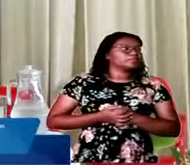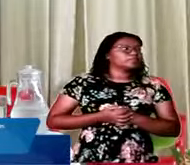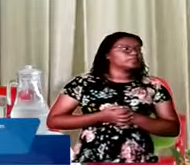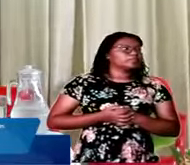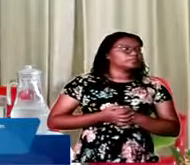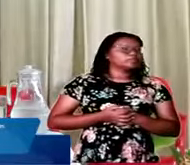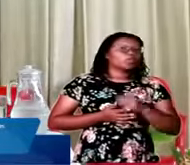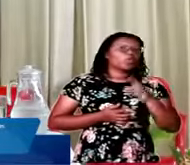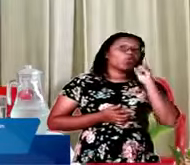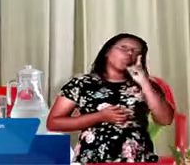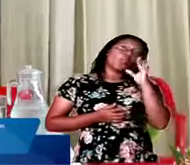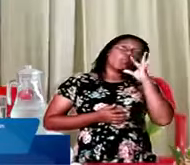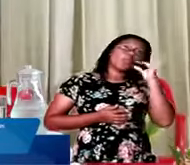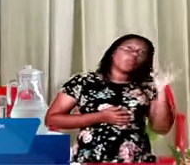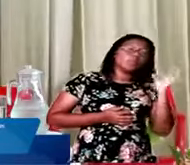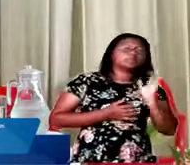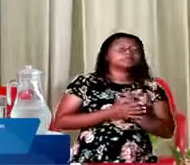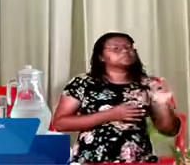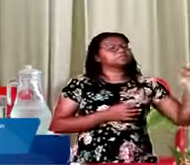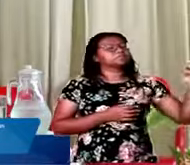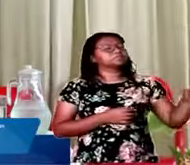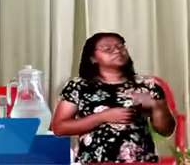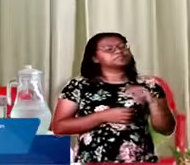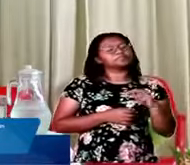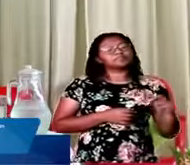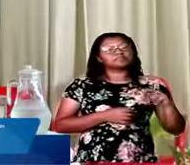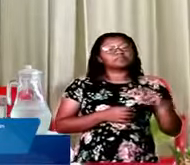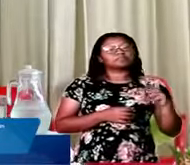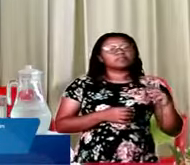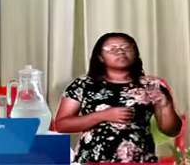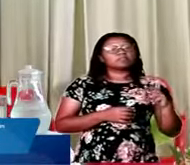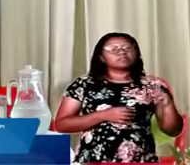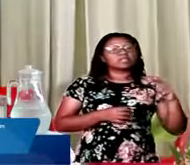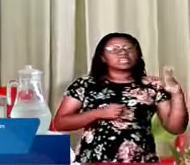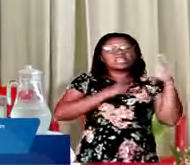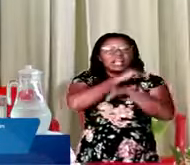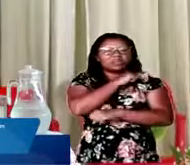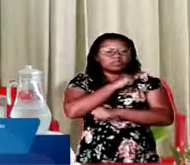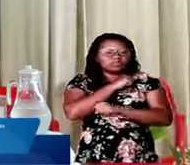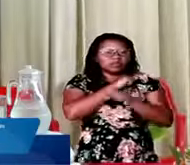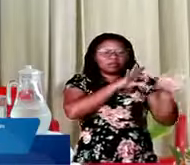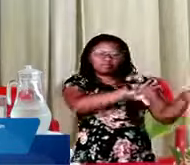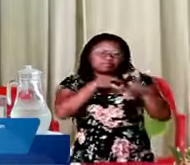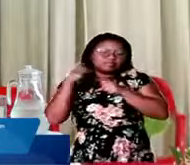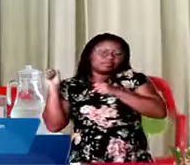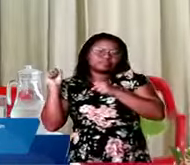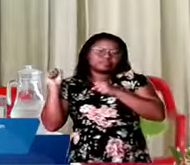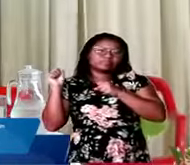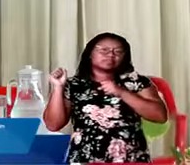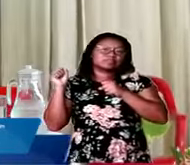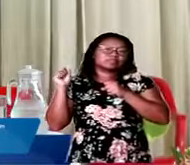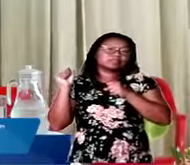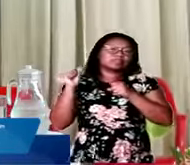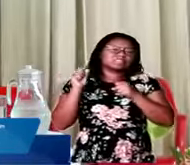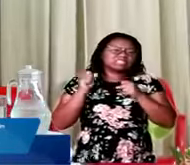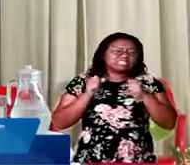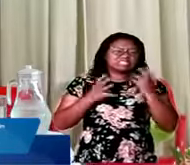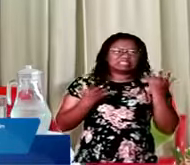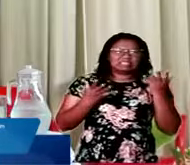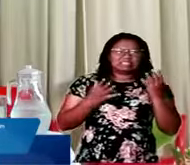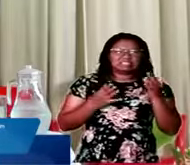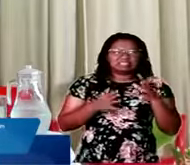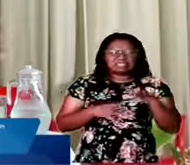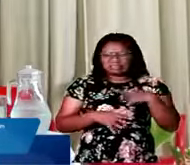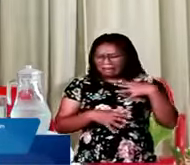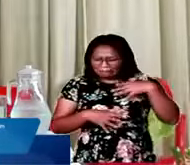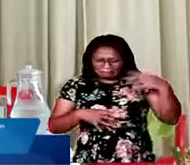Un hombre descendía de Jerusalén a Jericó, cayó en manos de ladrones. Le robaron, le quitaron todo, lo golpearon,